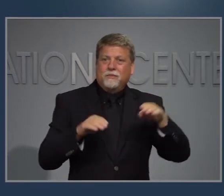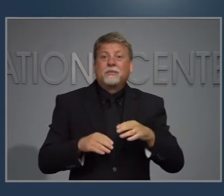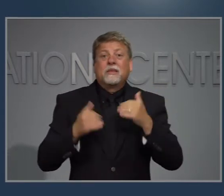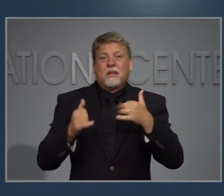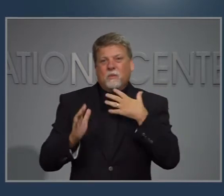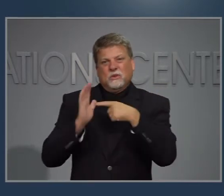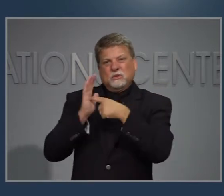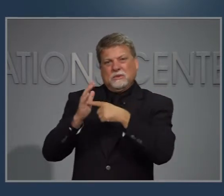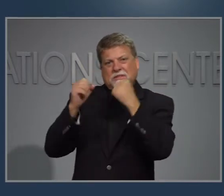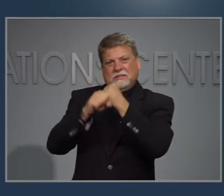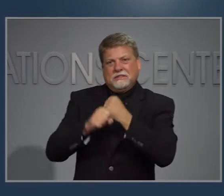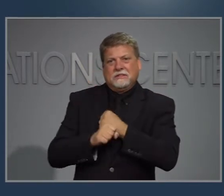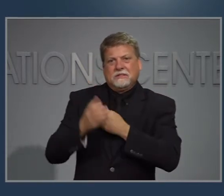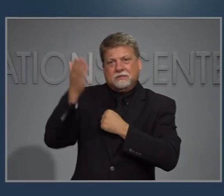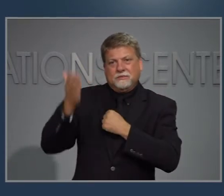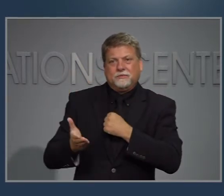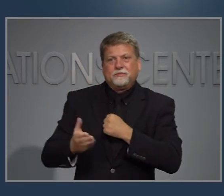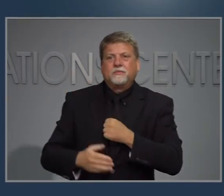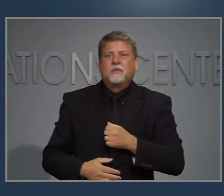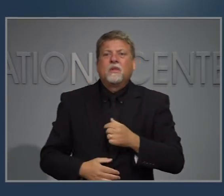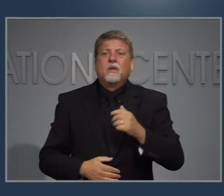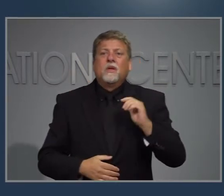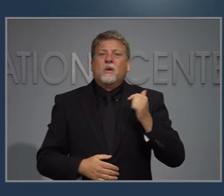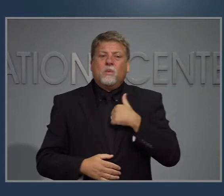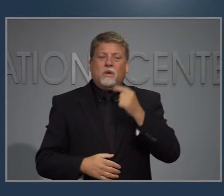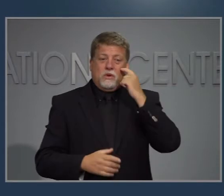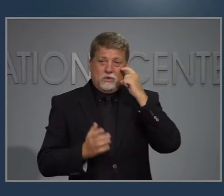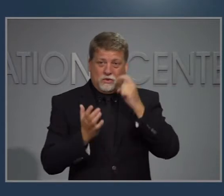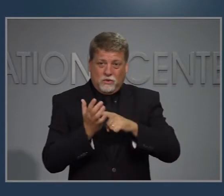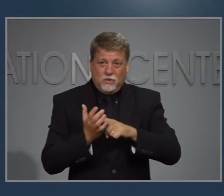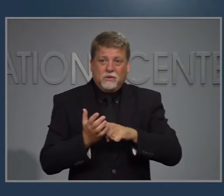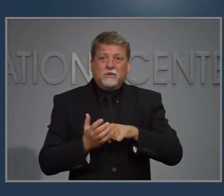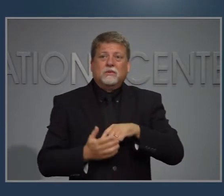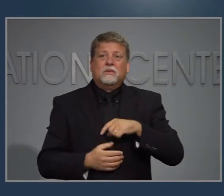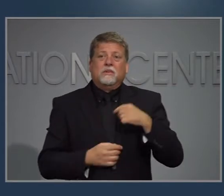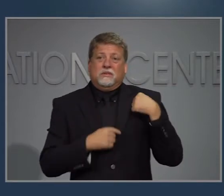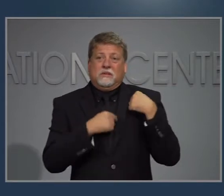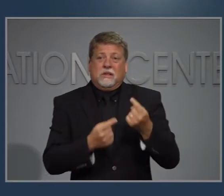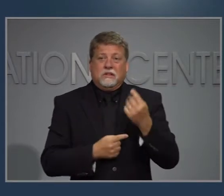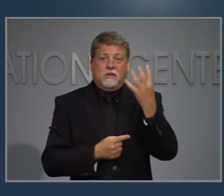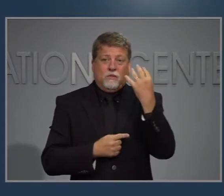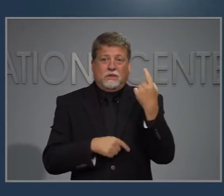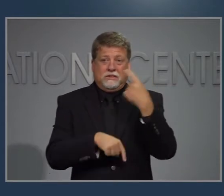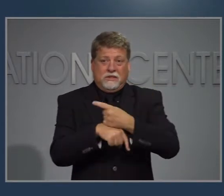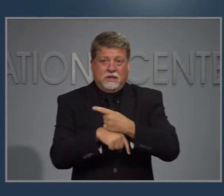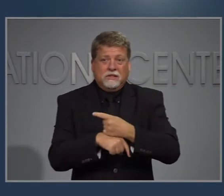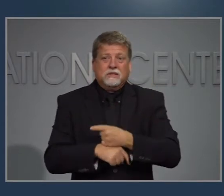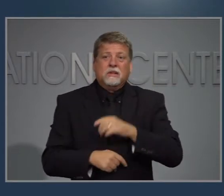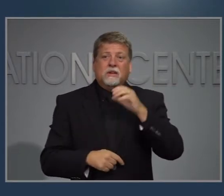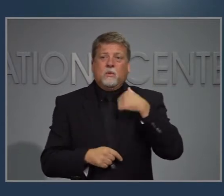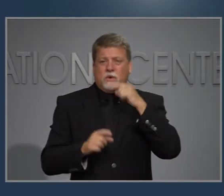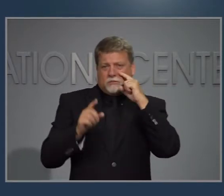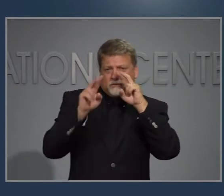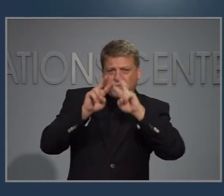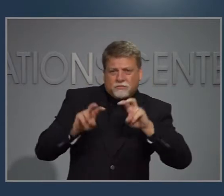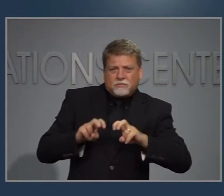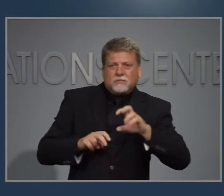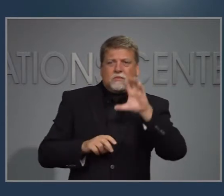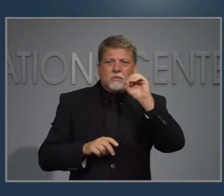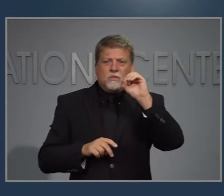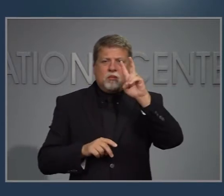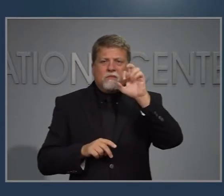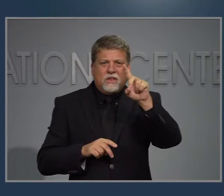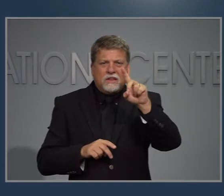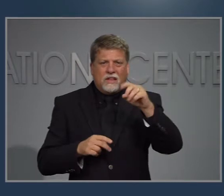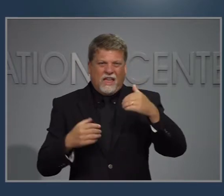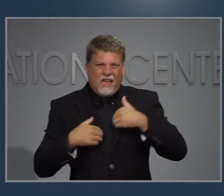periodo de 14 días. Observamos casos sindrómicos similares a COVID, casos confirmados por laboratorio, el porcentaje de casos positivos